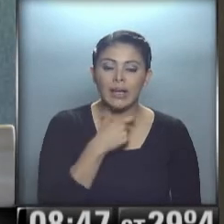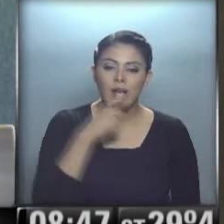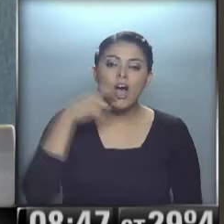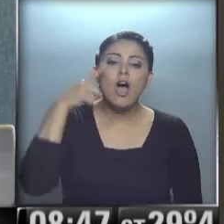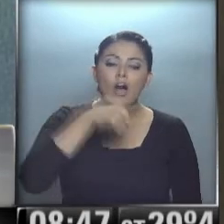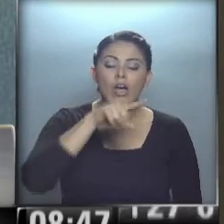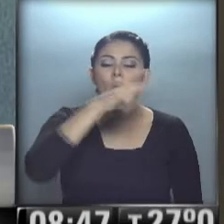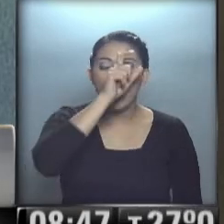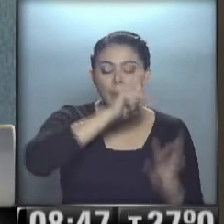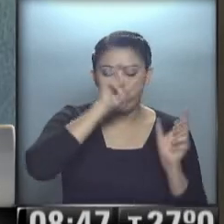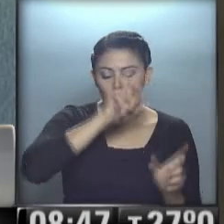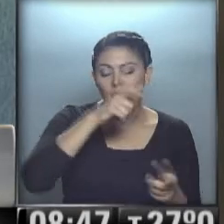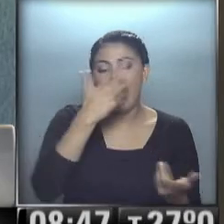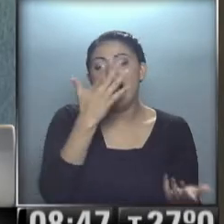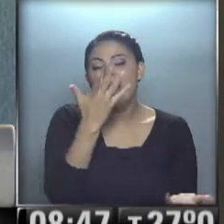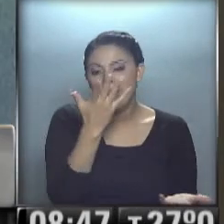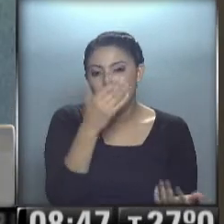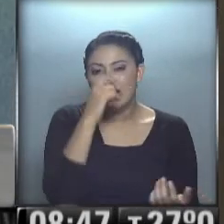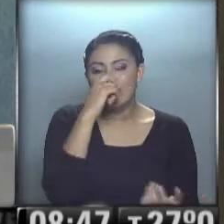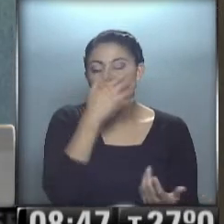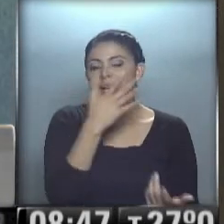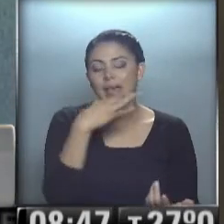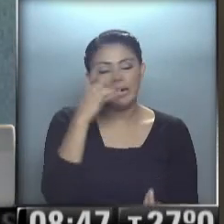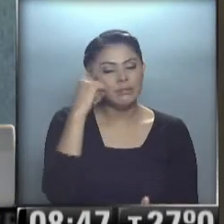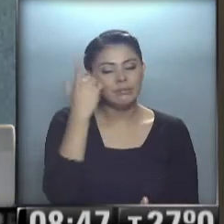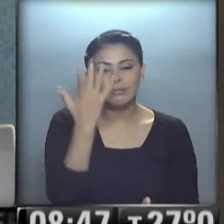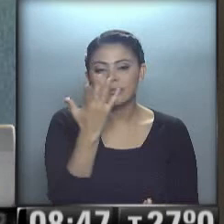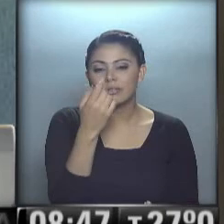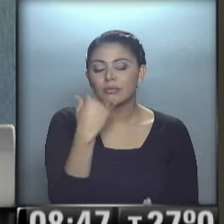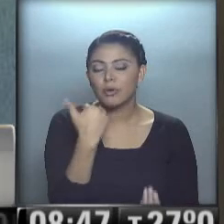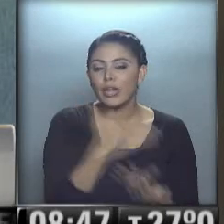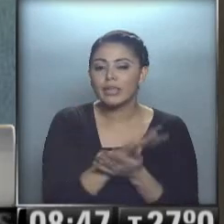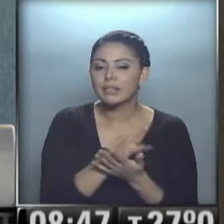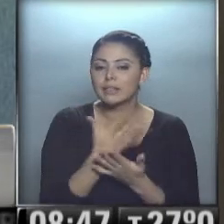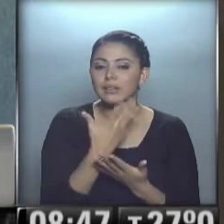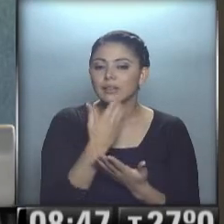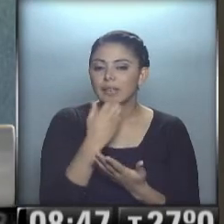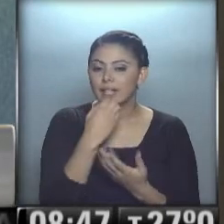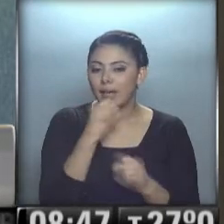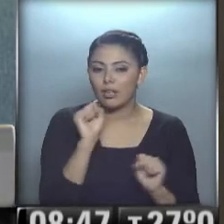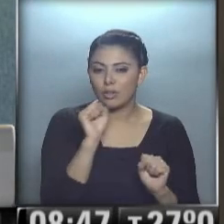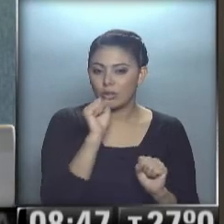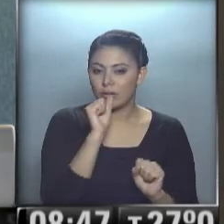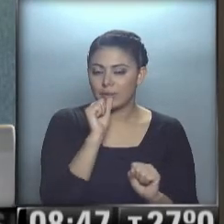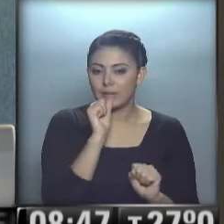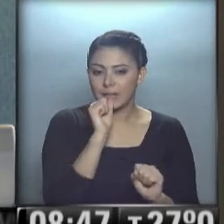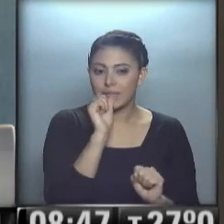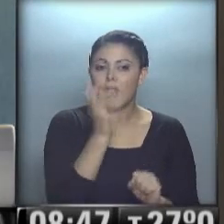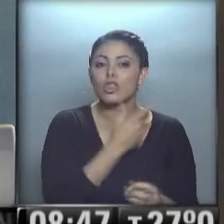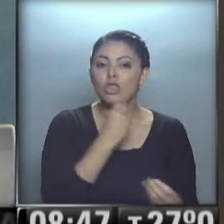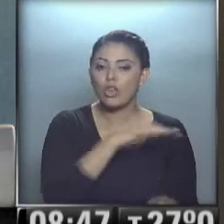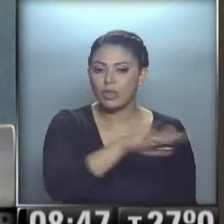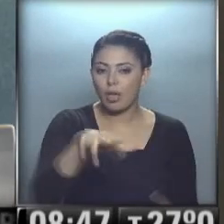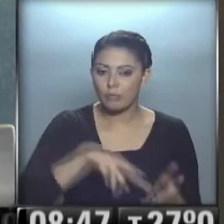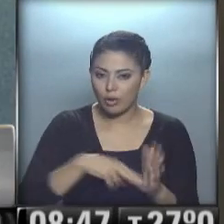a terceros. O sea, que creo que es un tema de razonabilidad para buscar claramente la identificación de los lugares